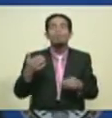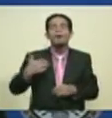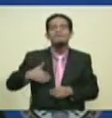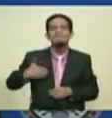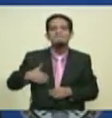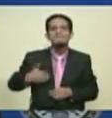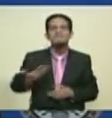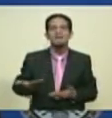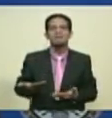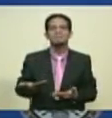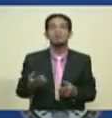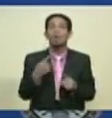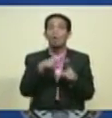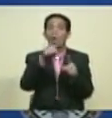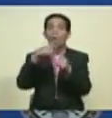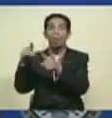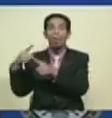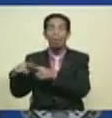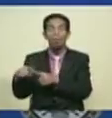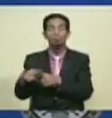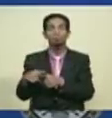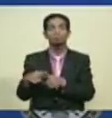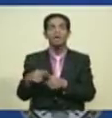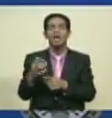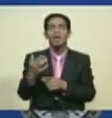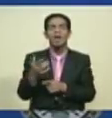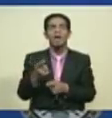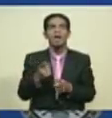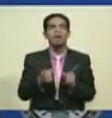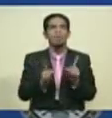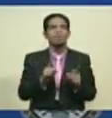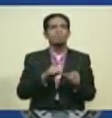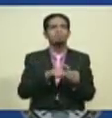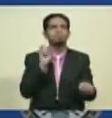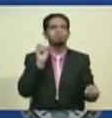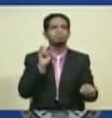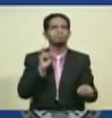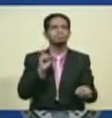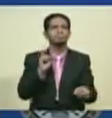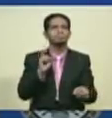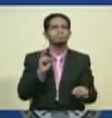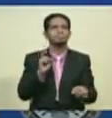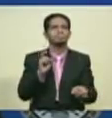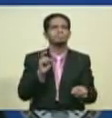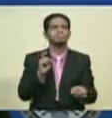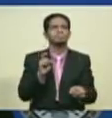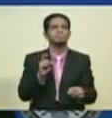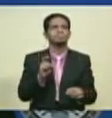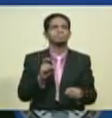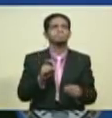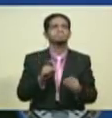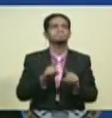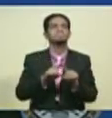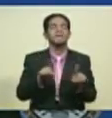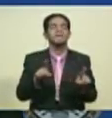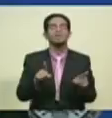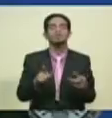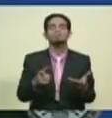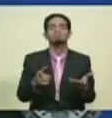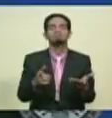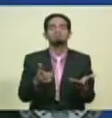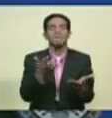Argentina y muchos otros. Algunos han sido sacados, como el señor Kuczynski, por corrupción. Pero es prácticamente